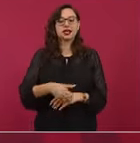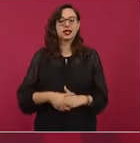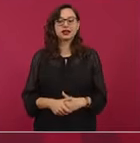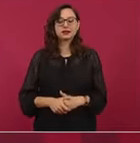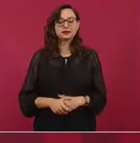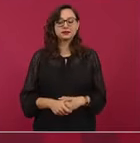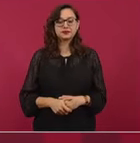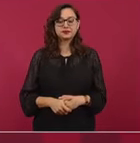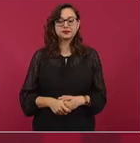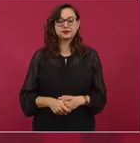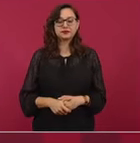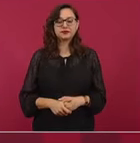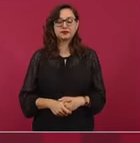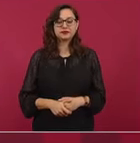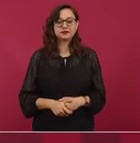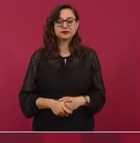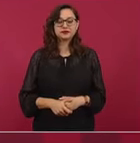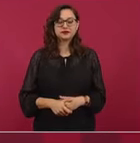Pero